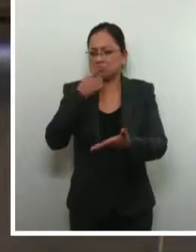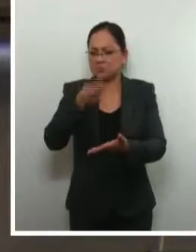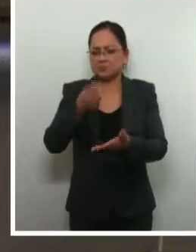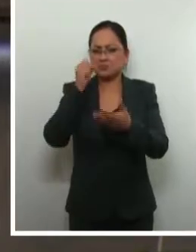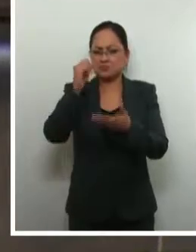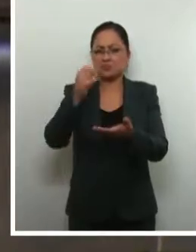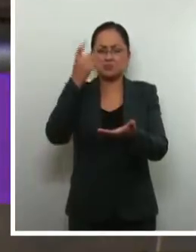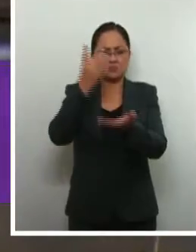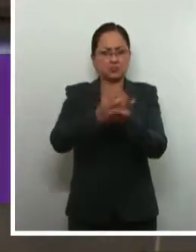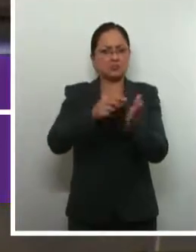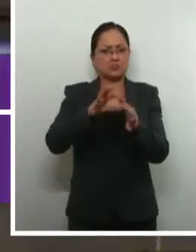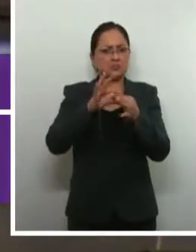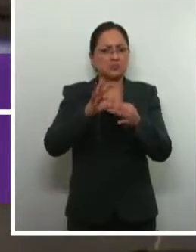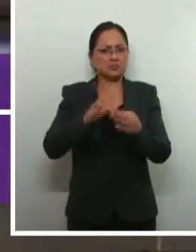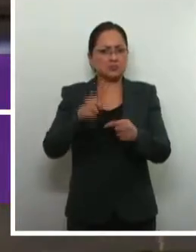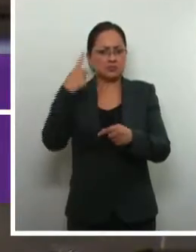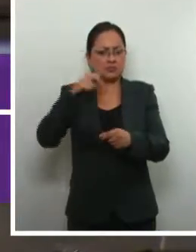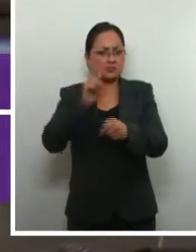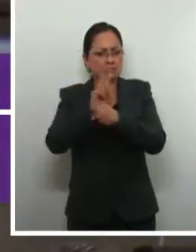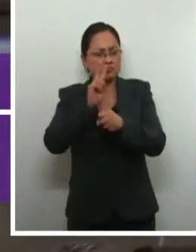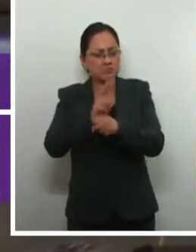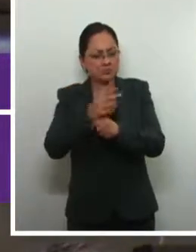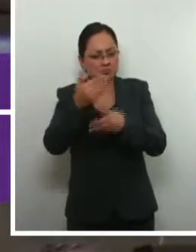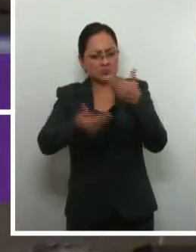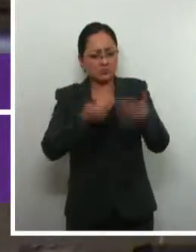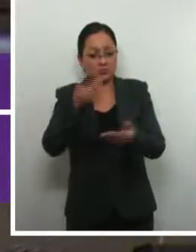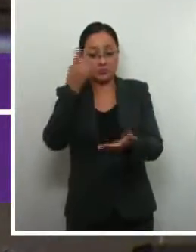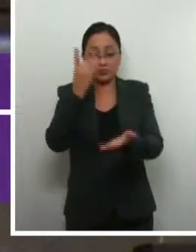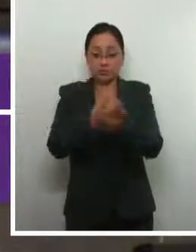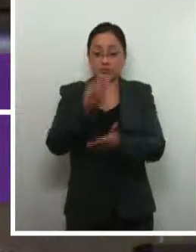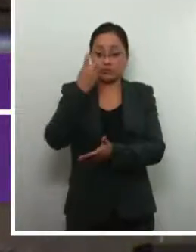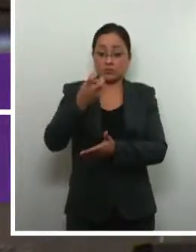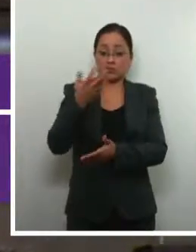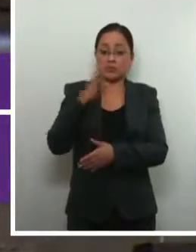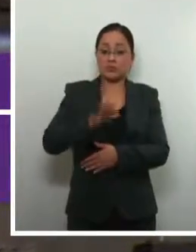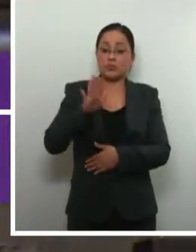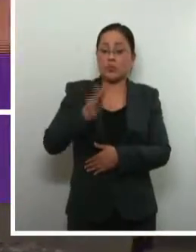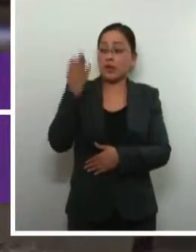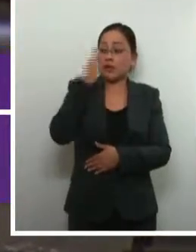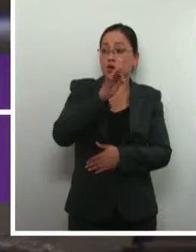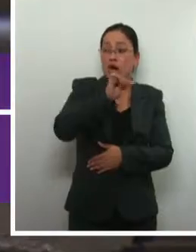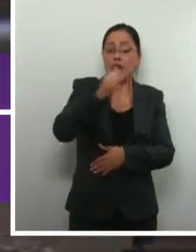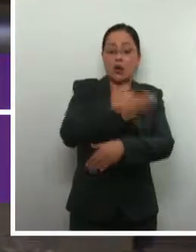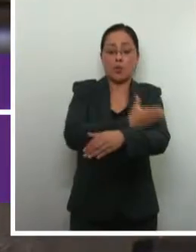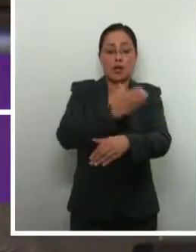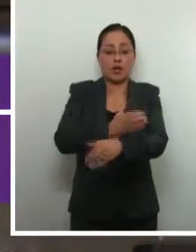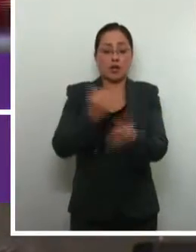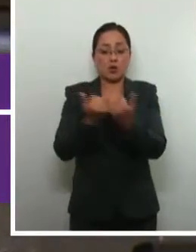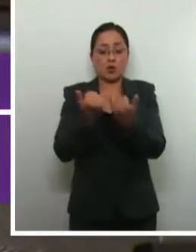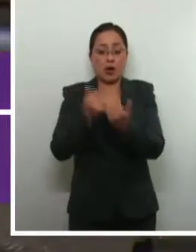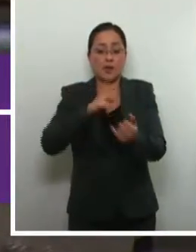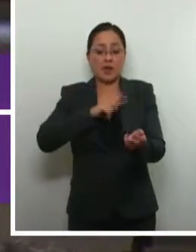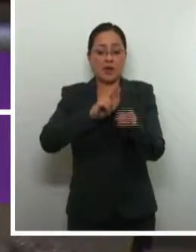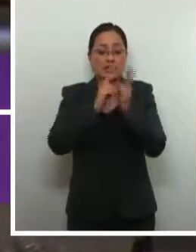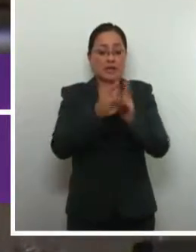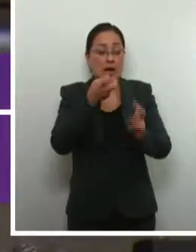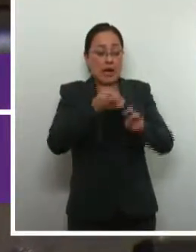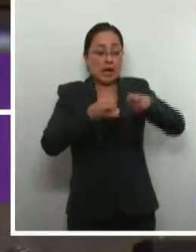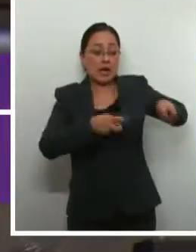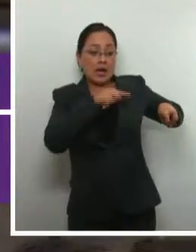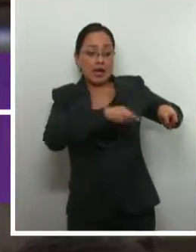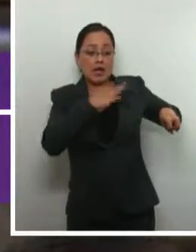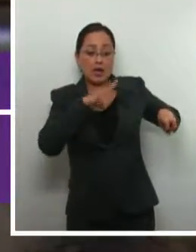dejo solamente en vigilarán y supervisar, pero eso es traicionar a mis compañeros. Incluso aquí mi vecina es una contralora